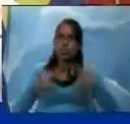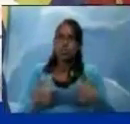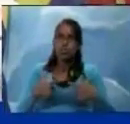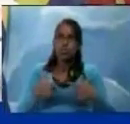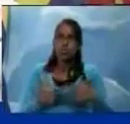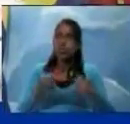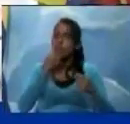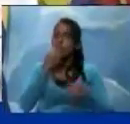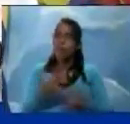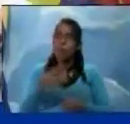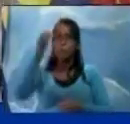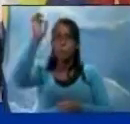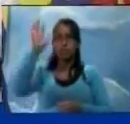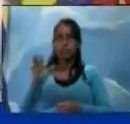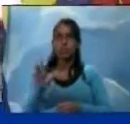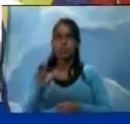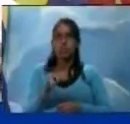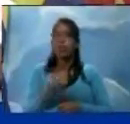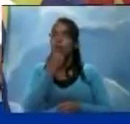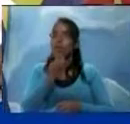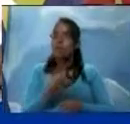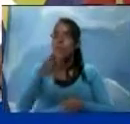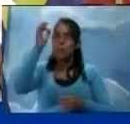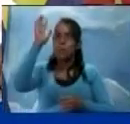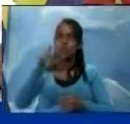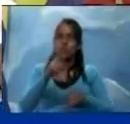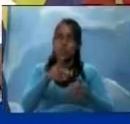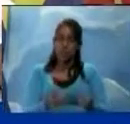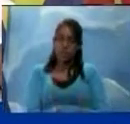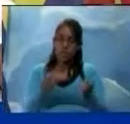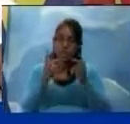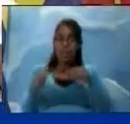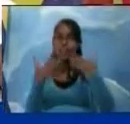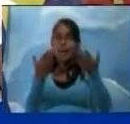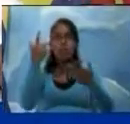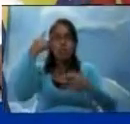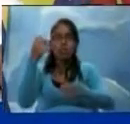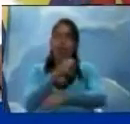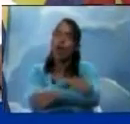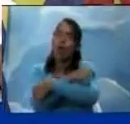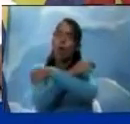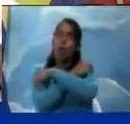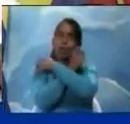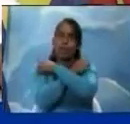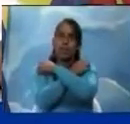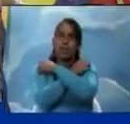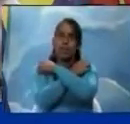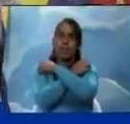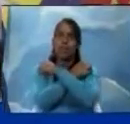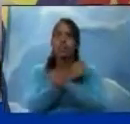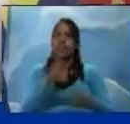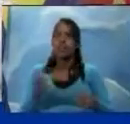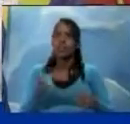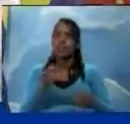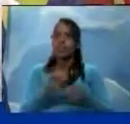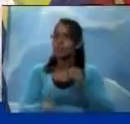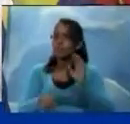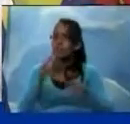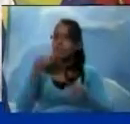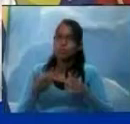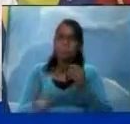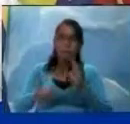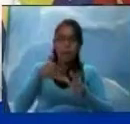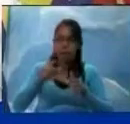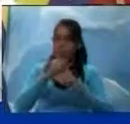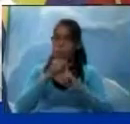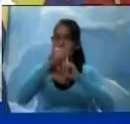buen pastor. Y el buen pastor su vida da por las ovejas. ¿Qué talento más